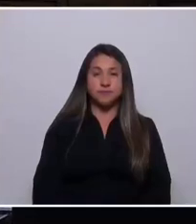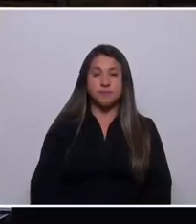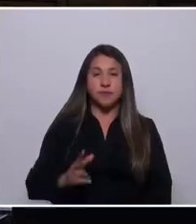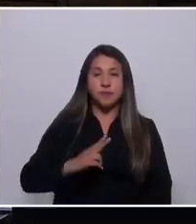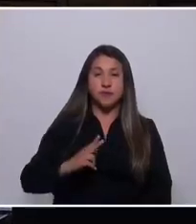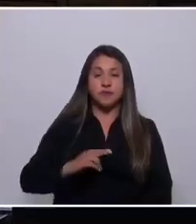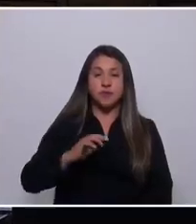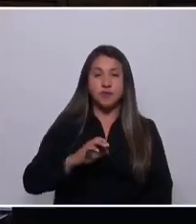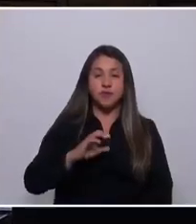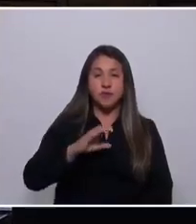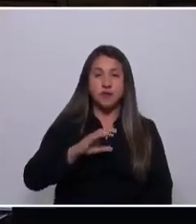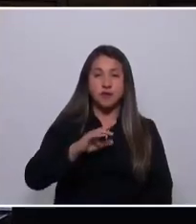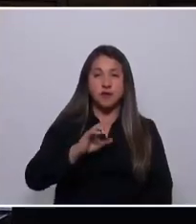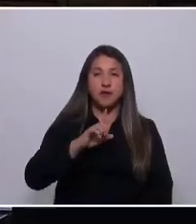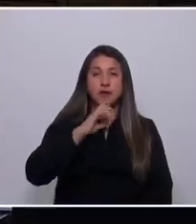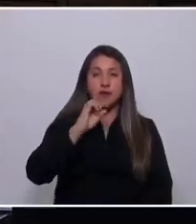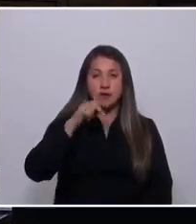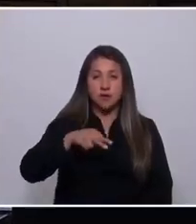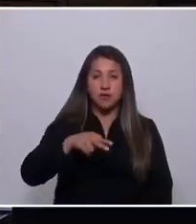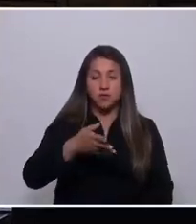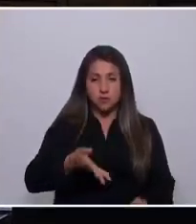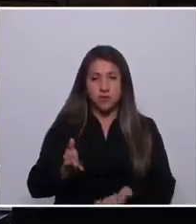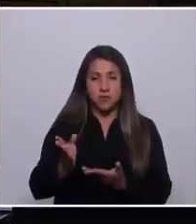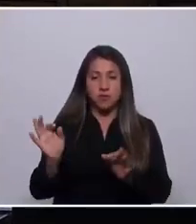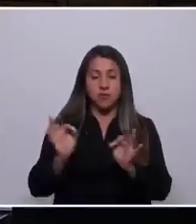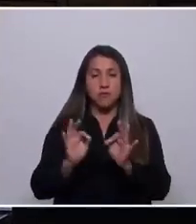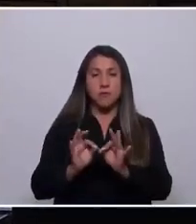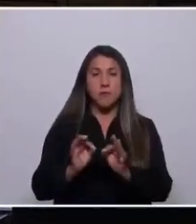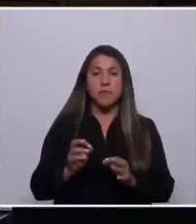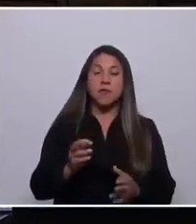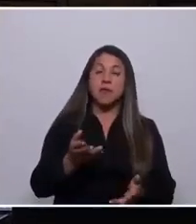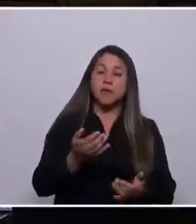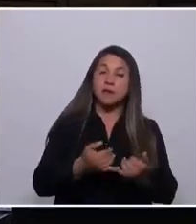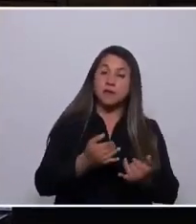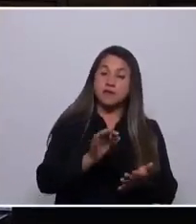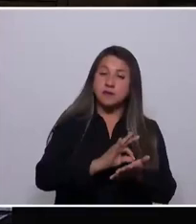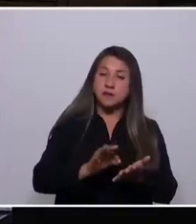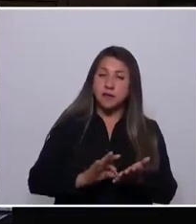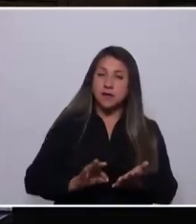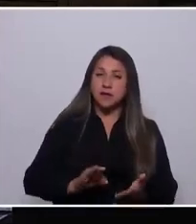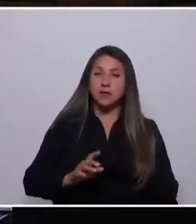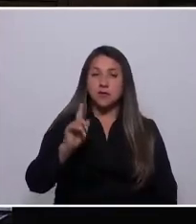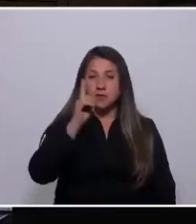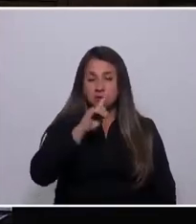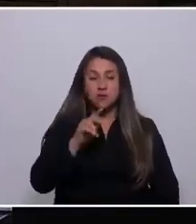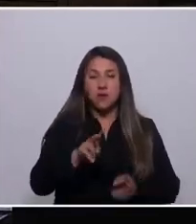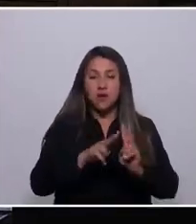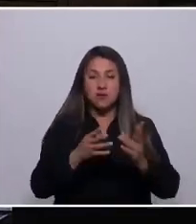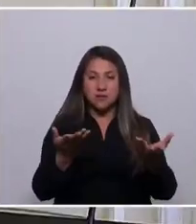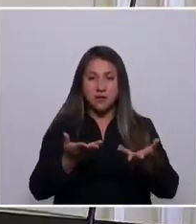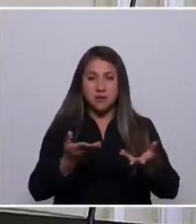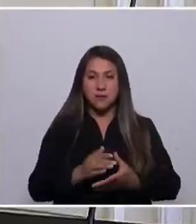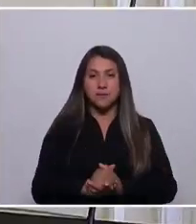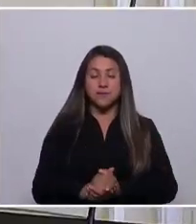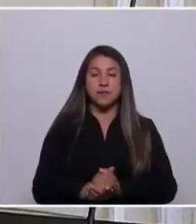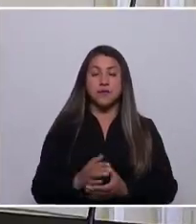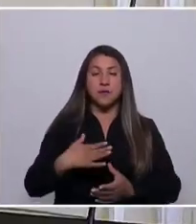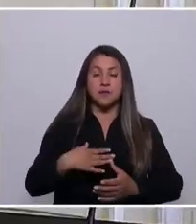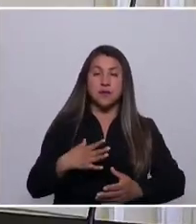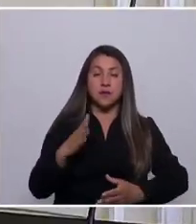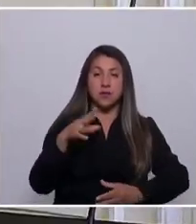Señor Eduardo Cretón tiene la palabra. Gracias, secretario. Este inciso final lo que viene a hacer es a